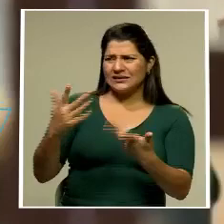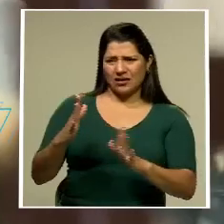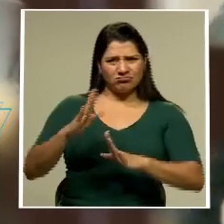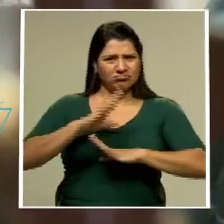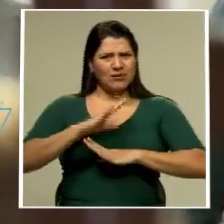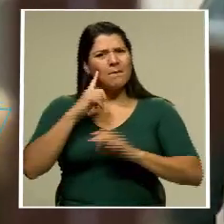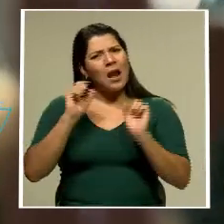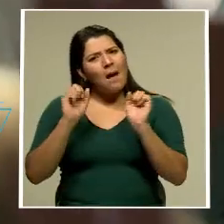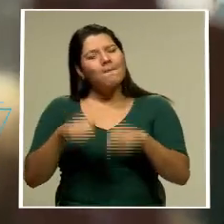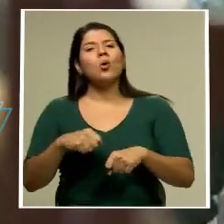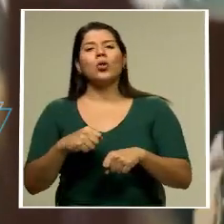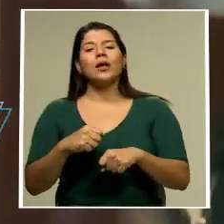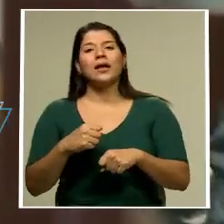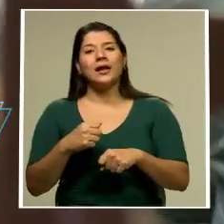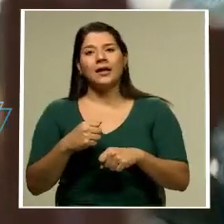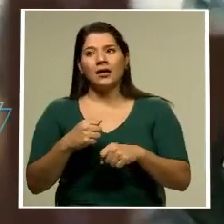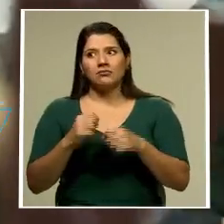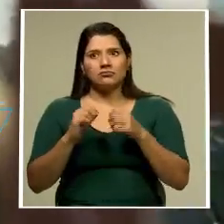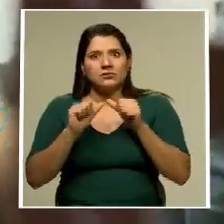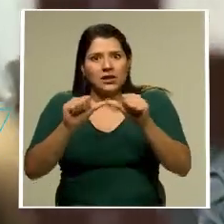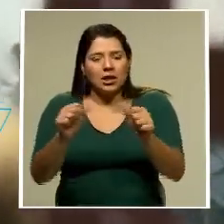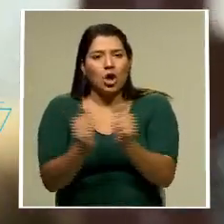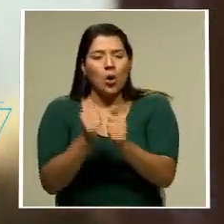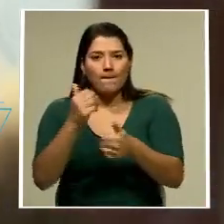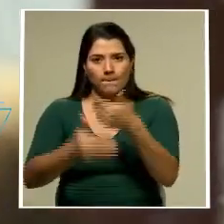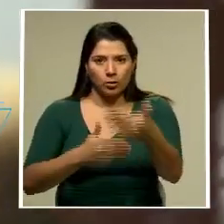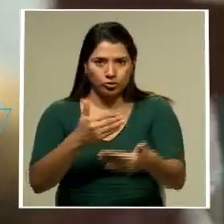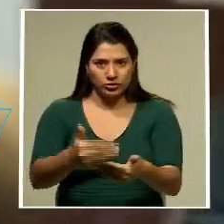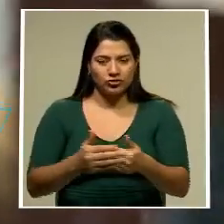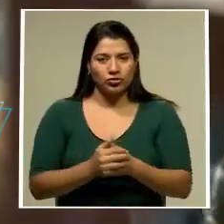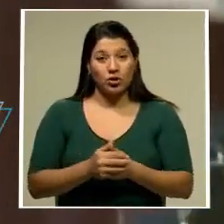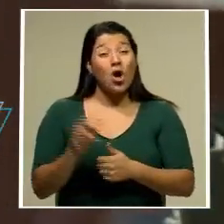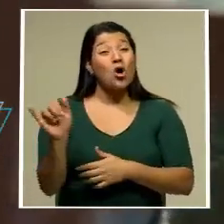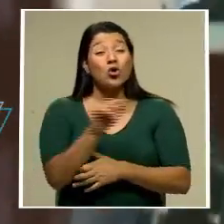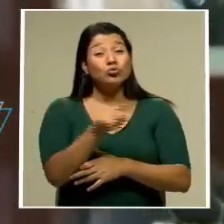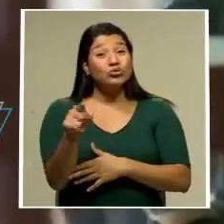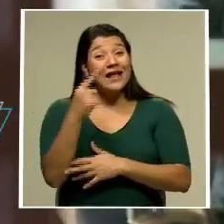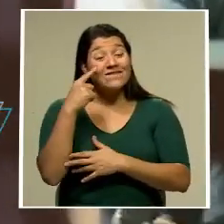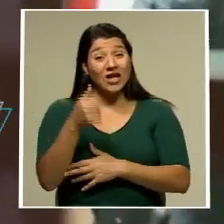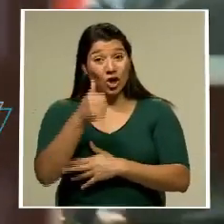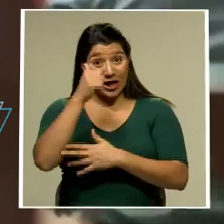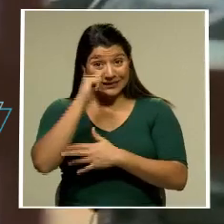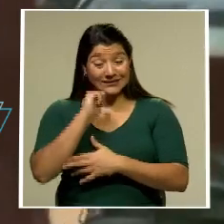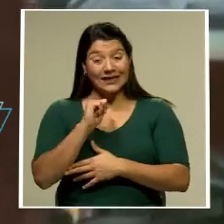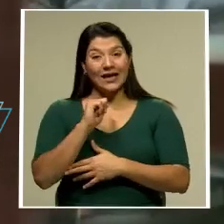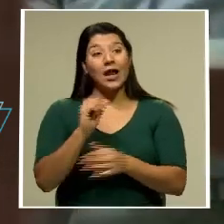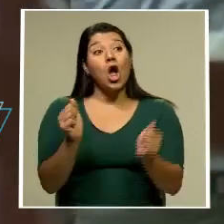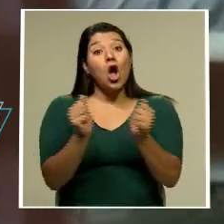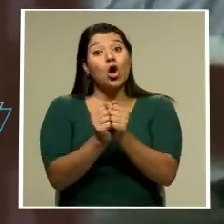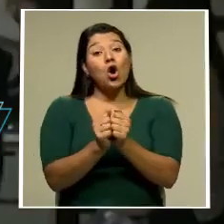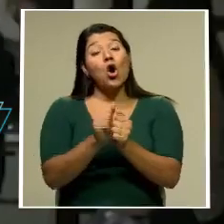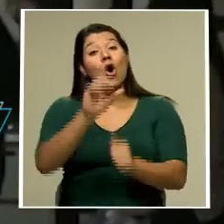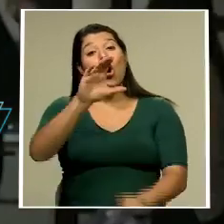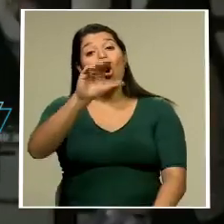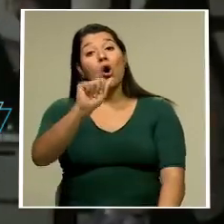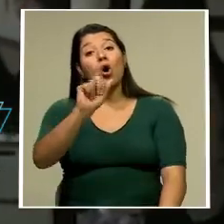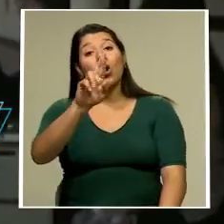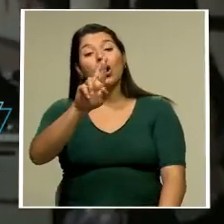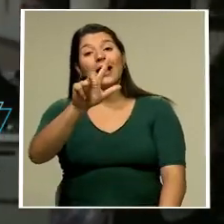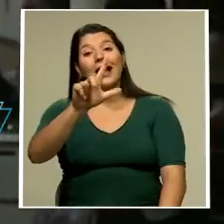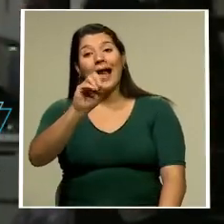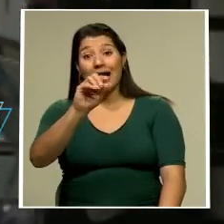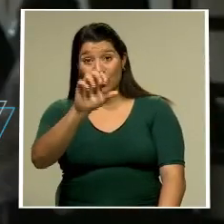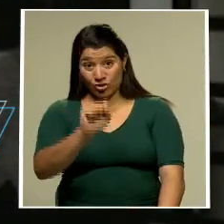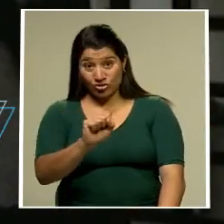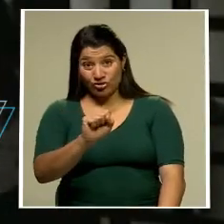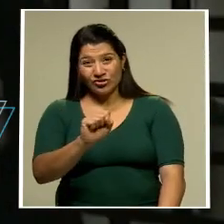para garantizar su vinculación al proceso. Como se pudo observar el día de ayer, en el caso de uno de los imputados de esta causa, al